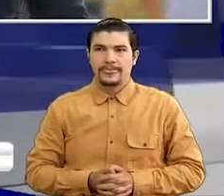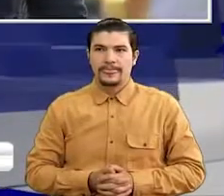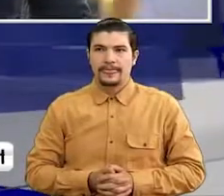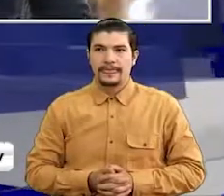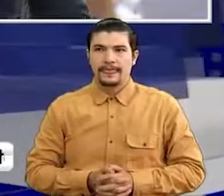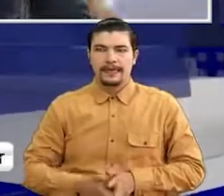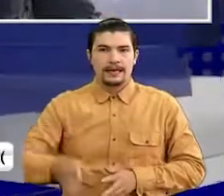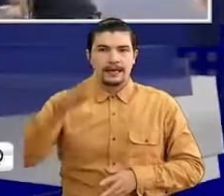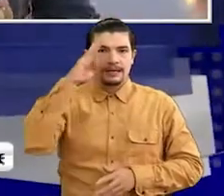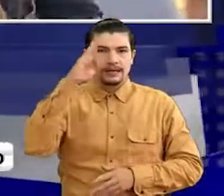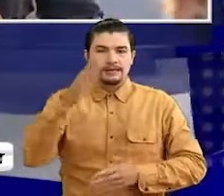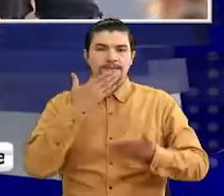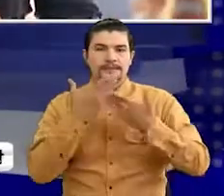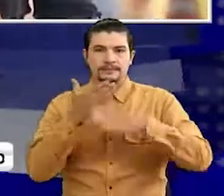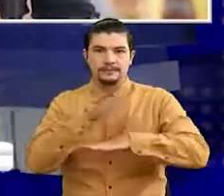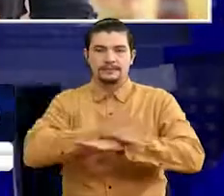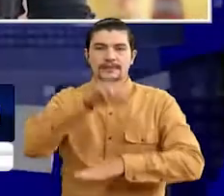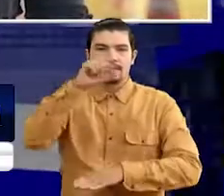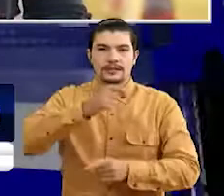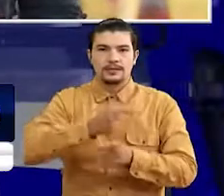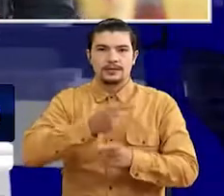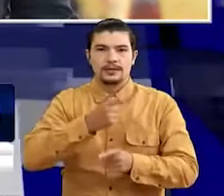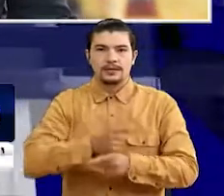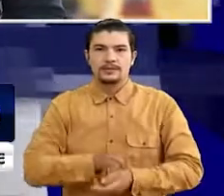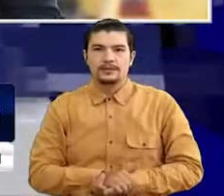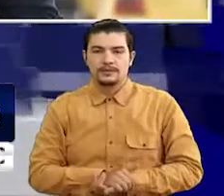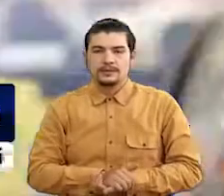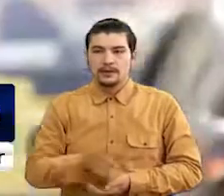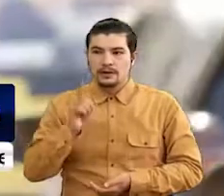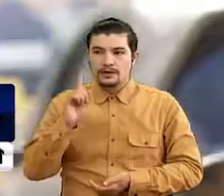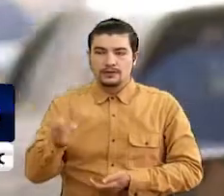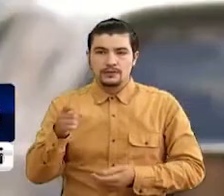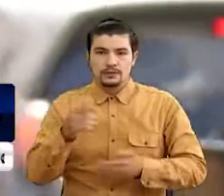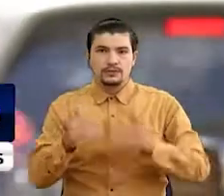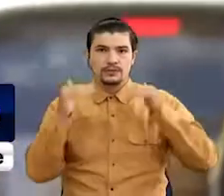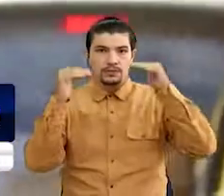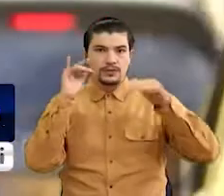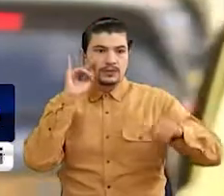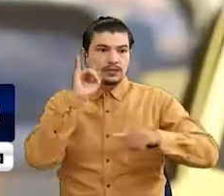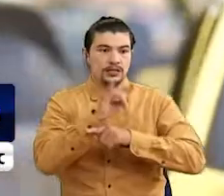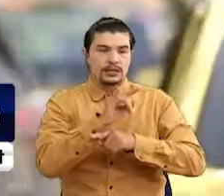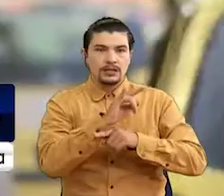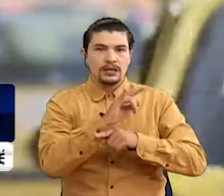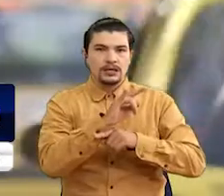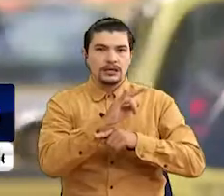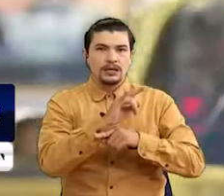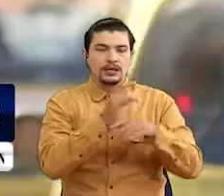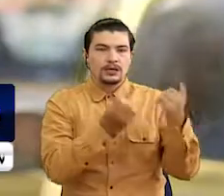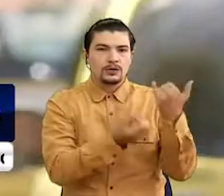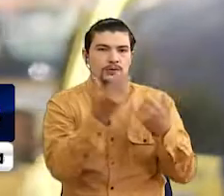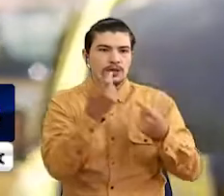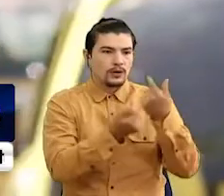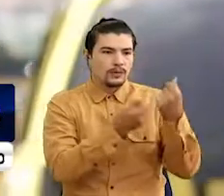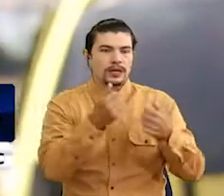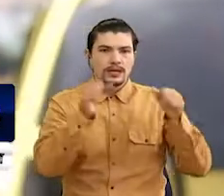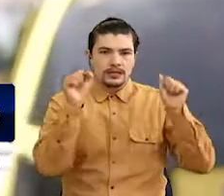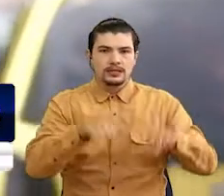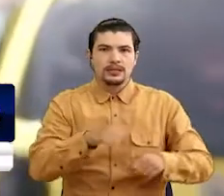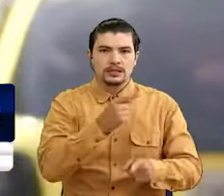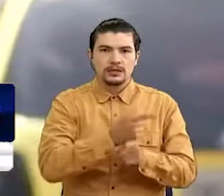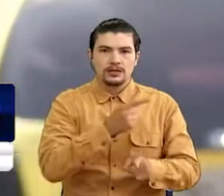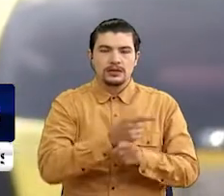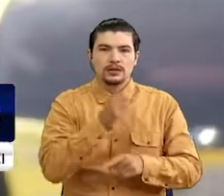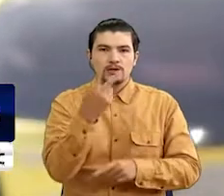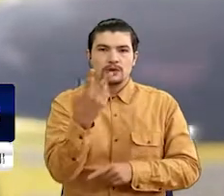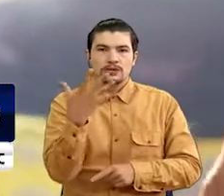buenas tardes así es pues efectivamente la superintendencia de industria y comercio logró establecer que son 250